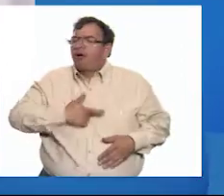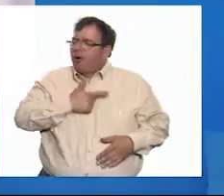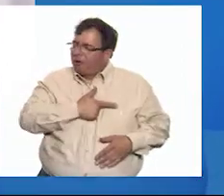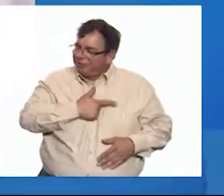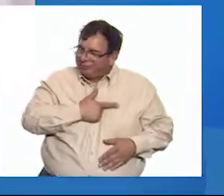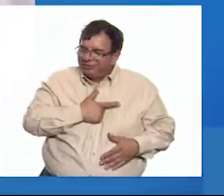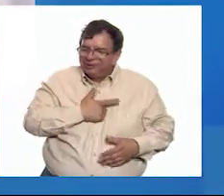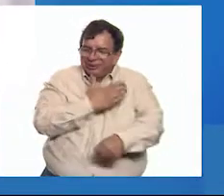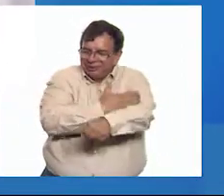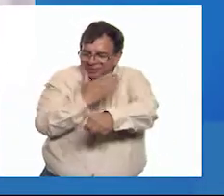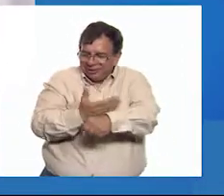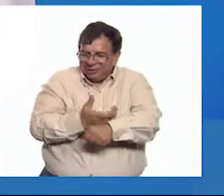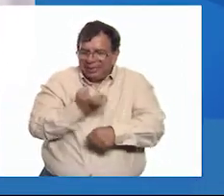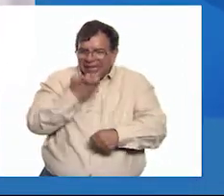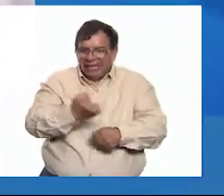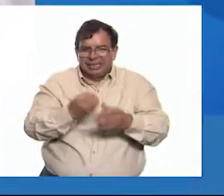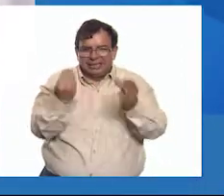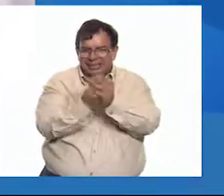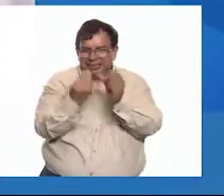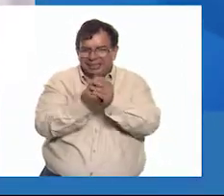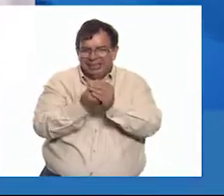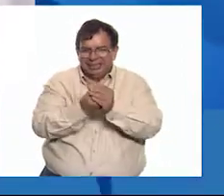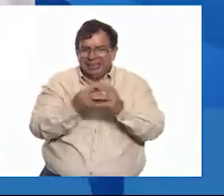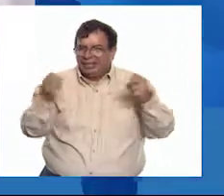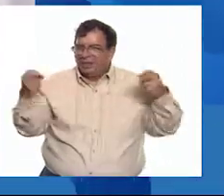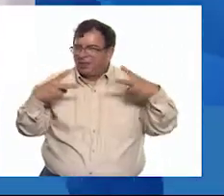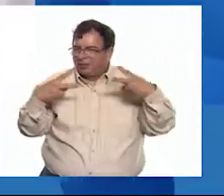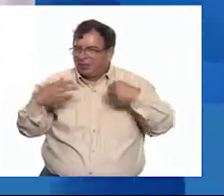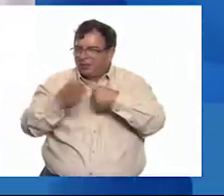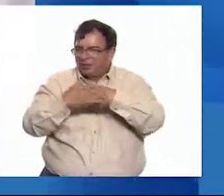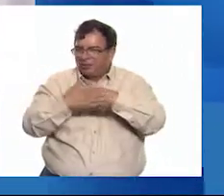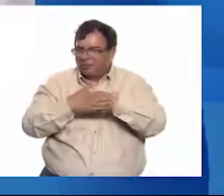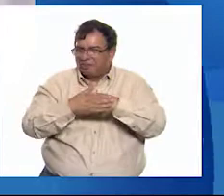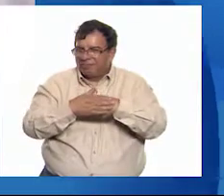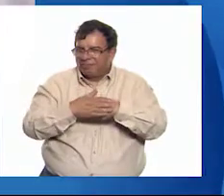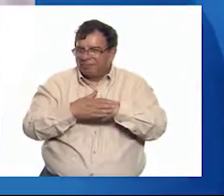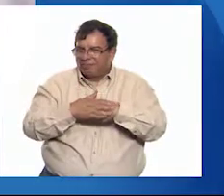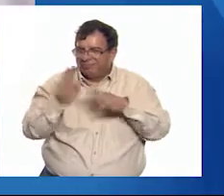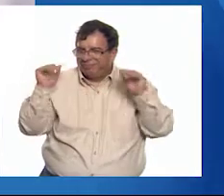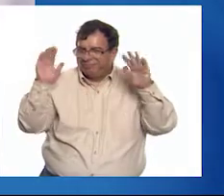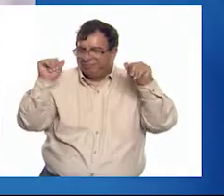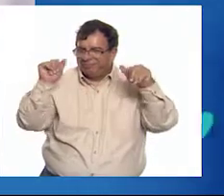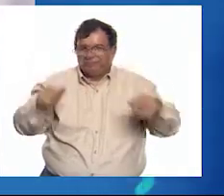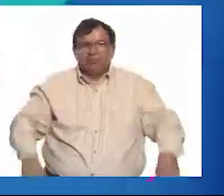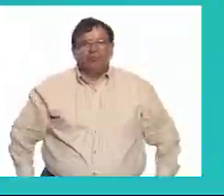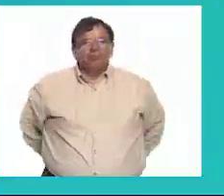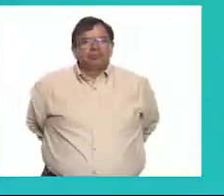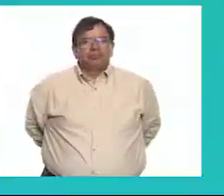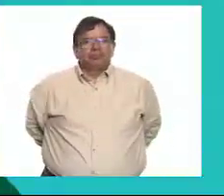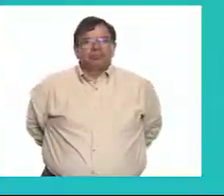placer haberlos acompañado en esta sesión. ¡Nos vemos hasta la próxima! ¡Chao!